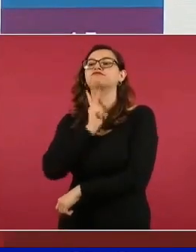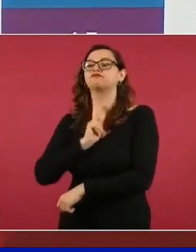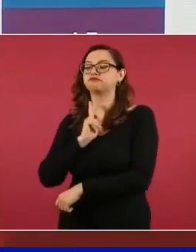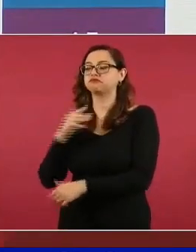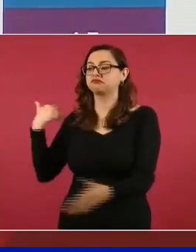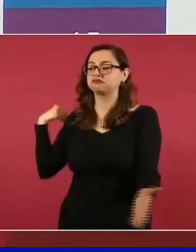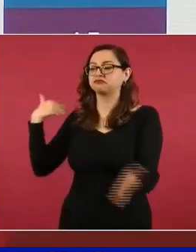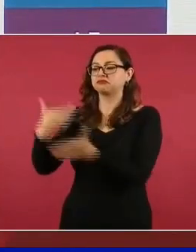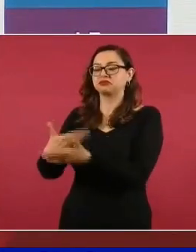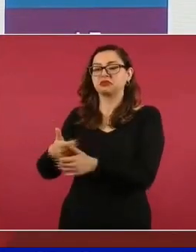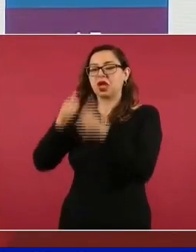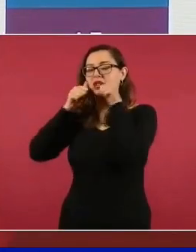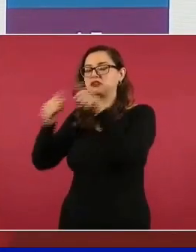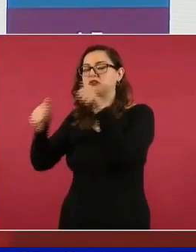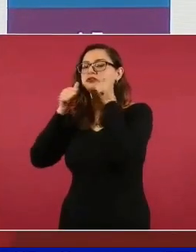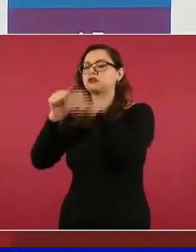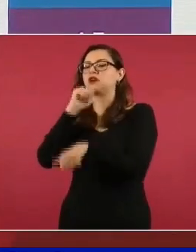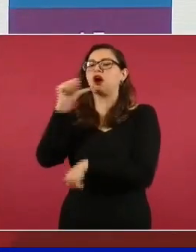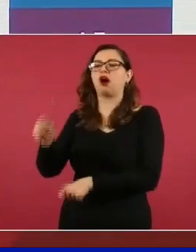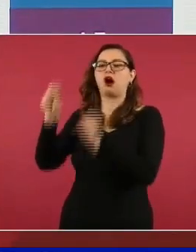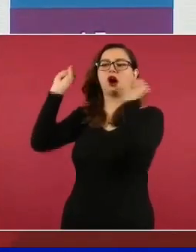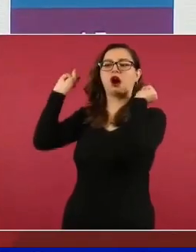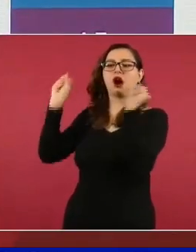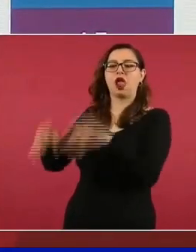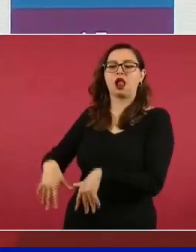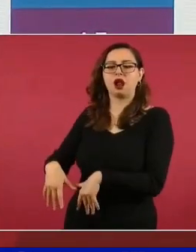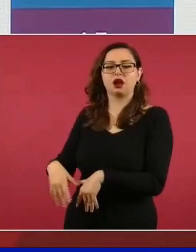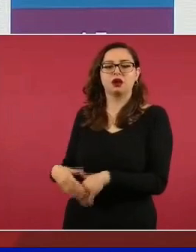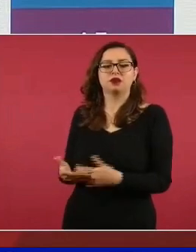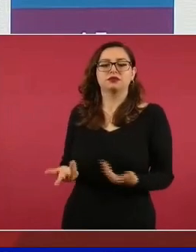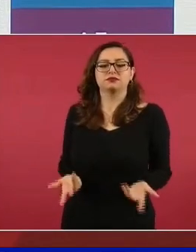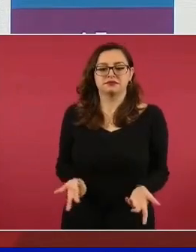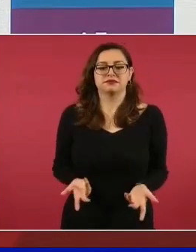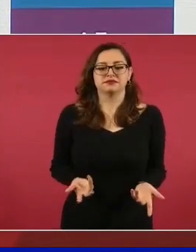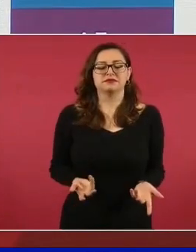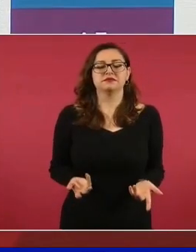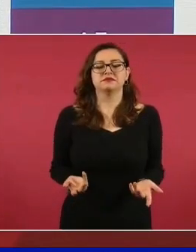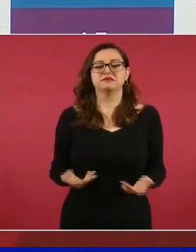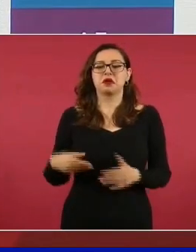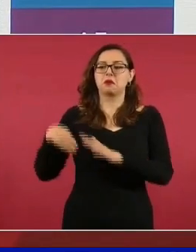hasta la misma producción de crudo se cayó.